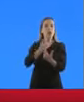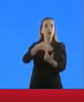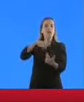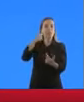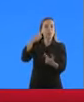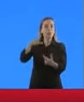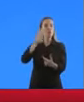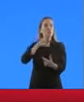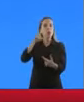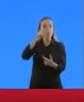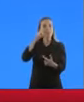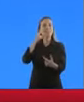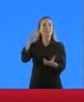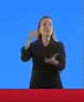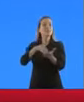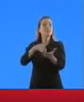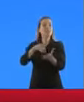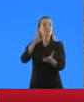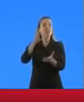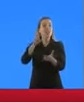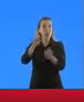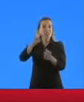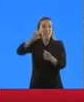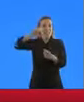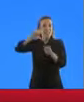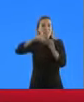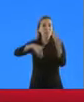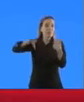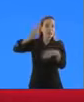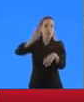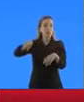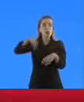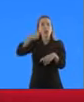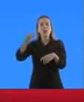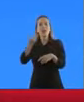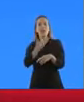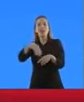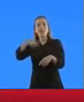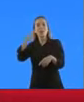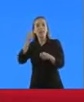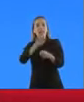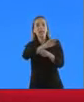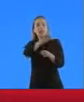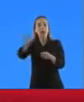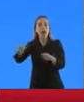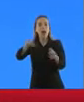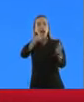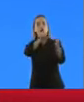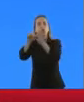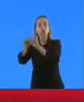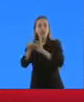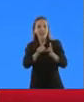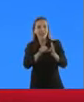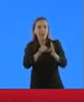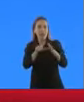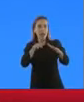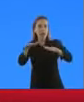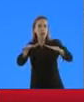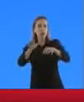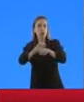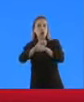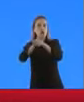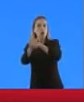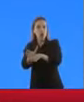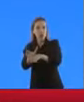Yo creo que Massa agota definitivamente la economía del gradualismo y